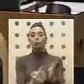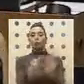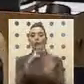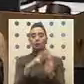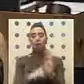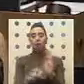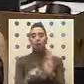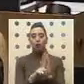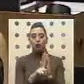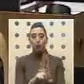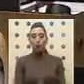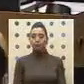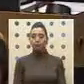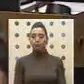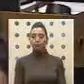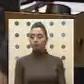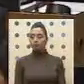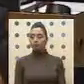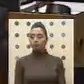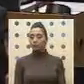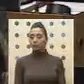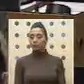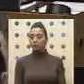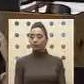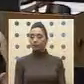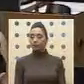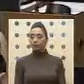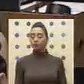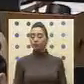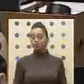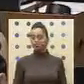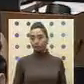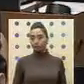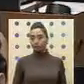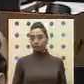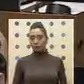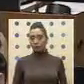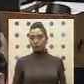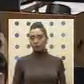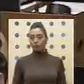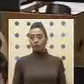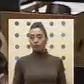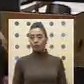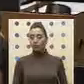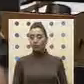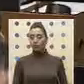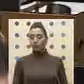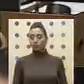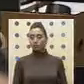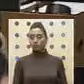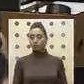ley. Y para deshacernos de este